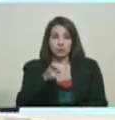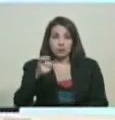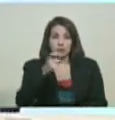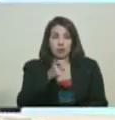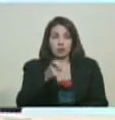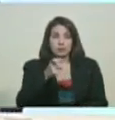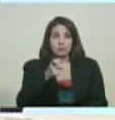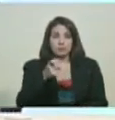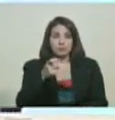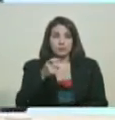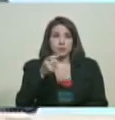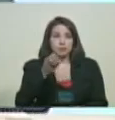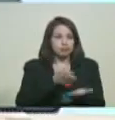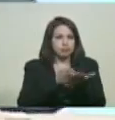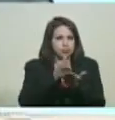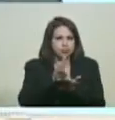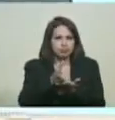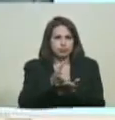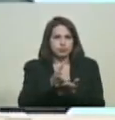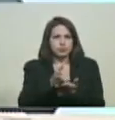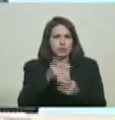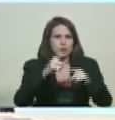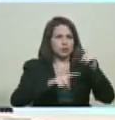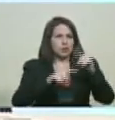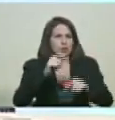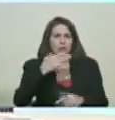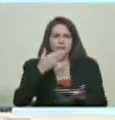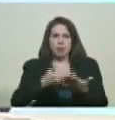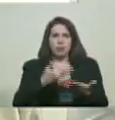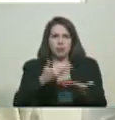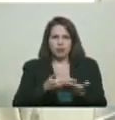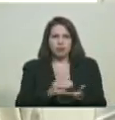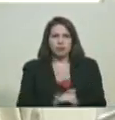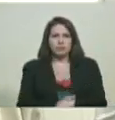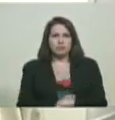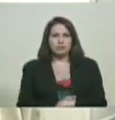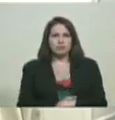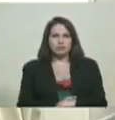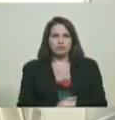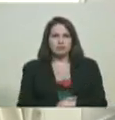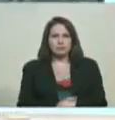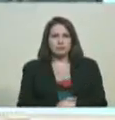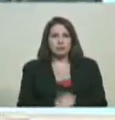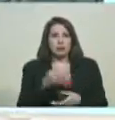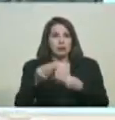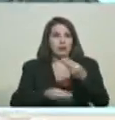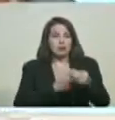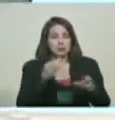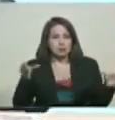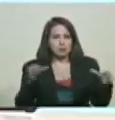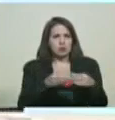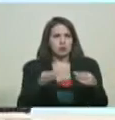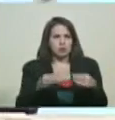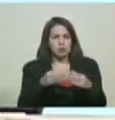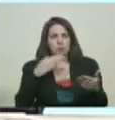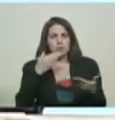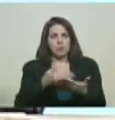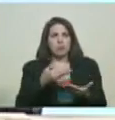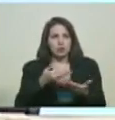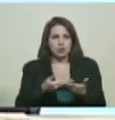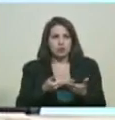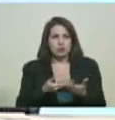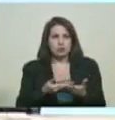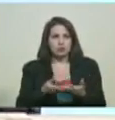en llevar argumentos de recoger las propuestas se hizo la reunión del gran polo patriótico que se